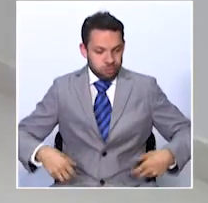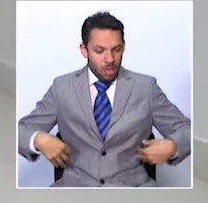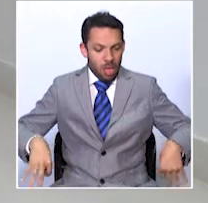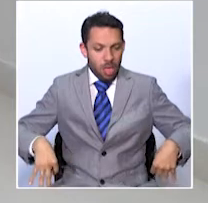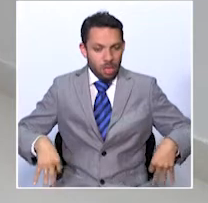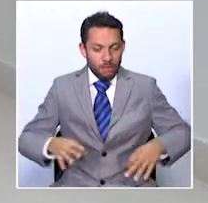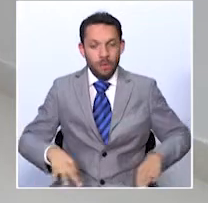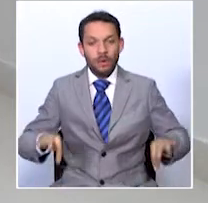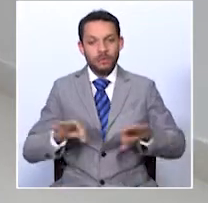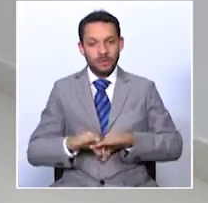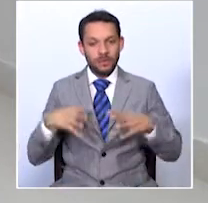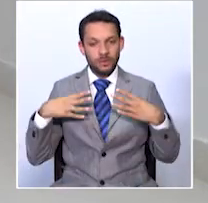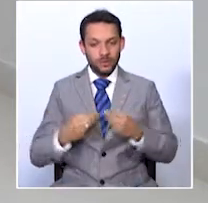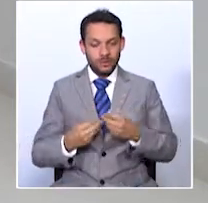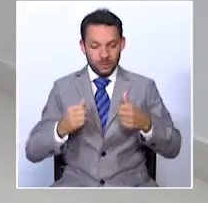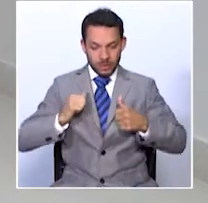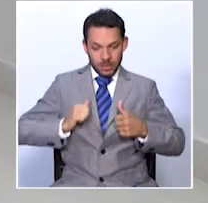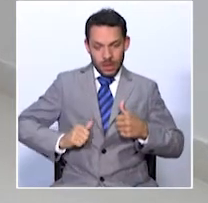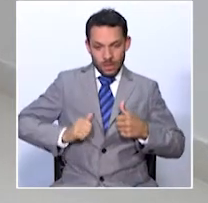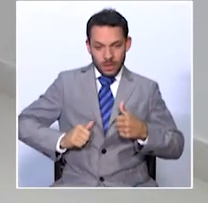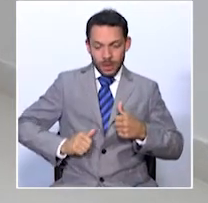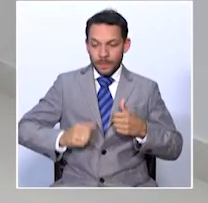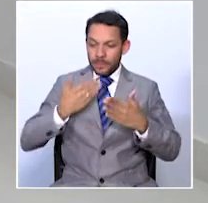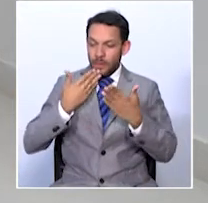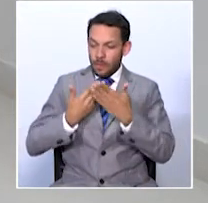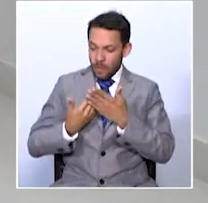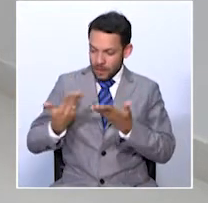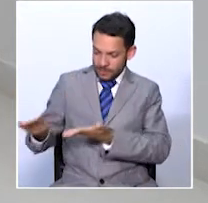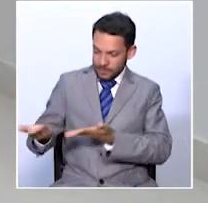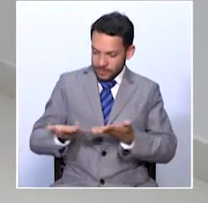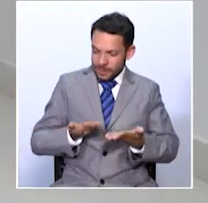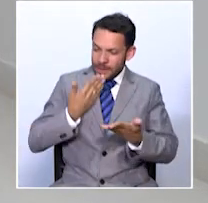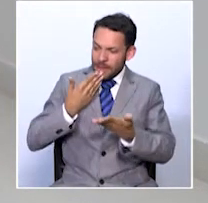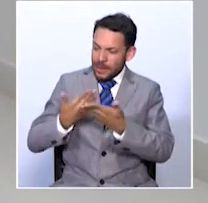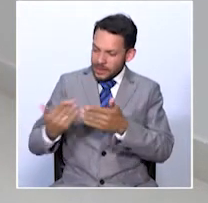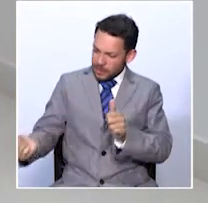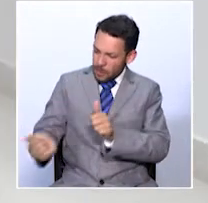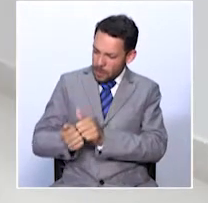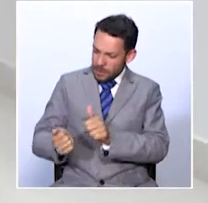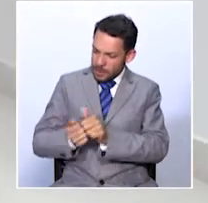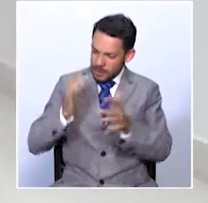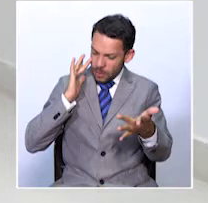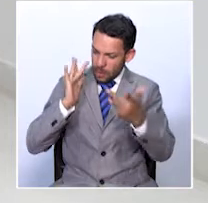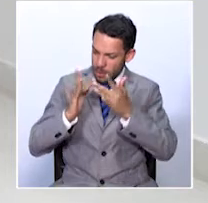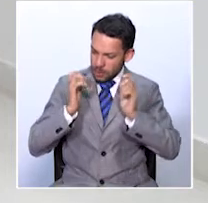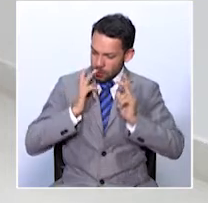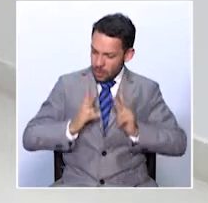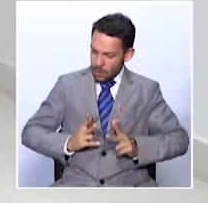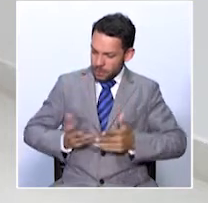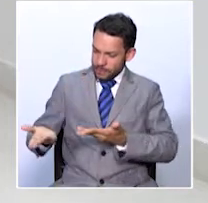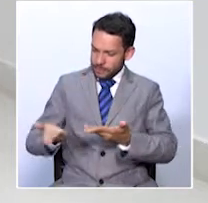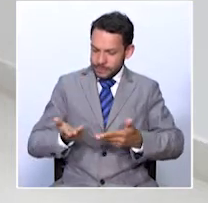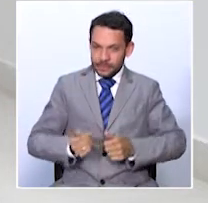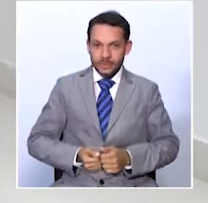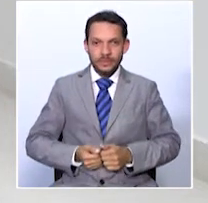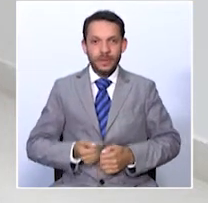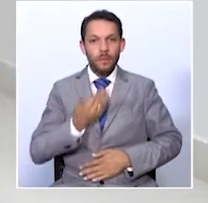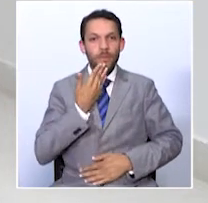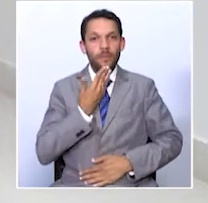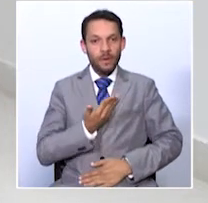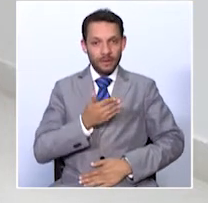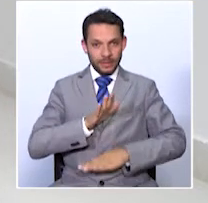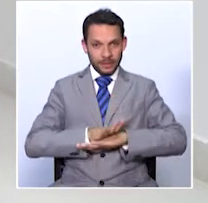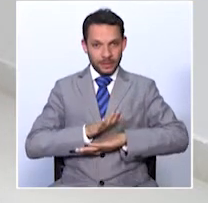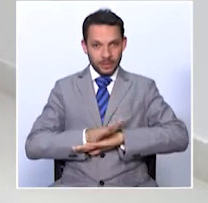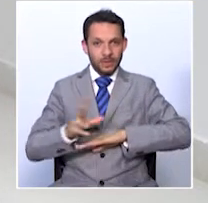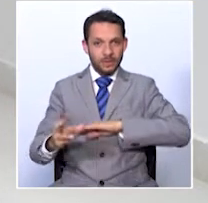plástica que debemos de conocer. Doctora Colombia Quintero, muchas gracias por estar con nosotros en Conexión Vital. También muy buenas tardes para